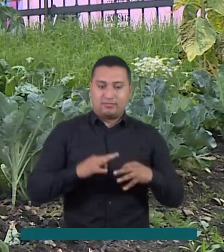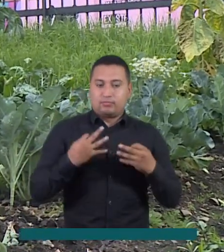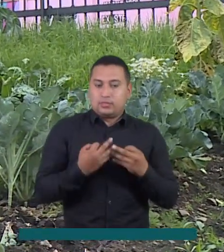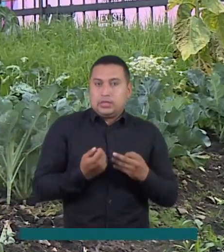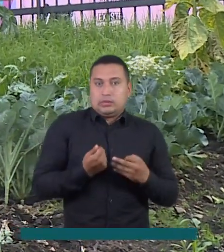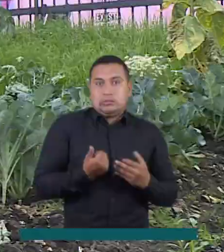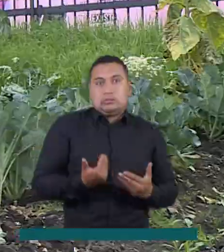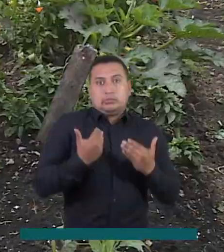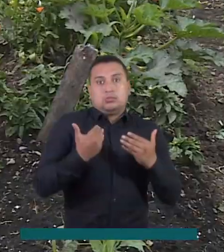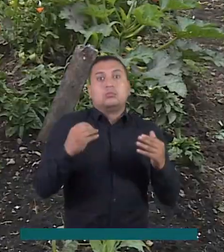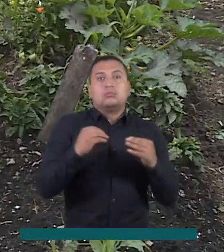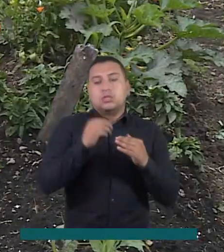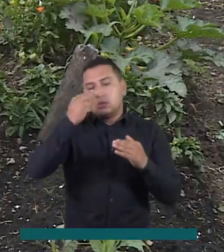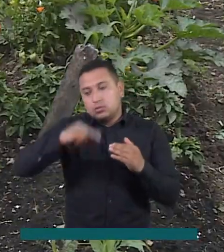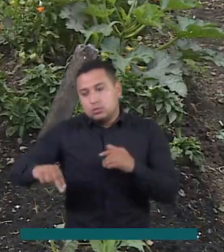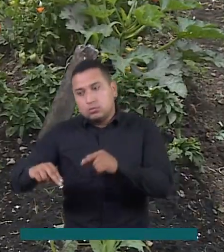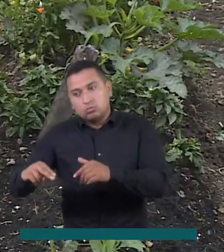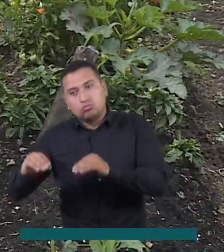ambiental.